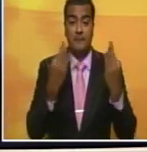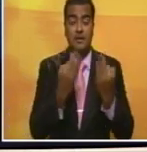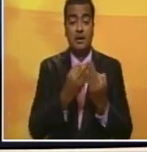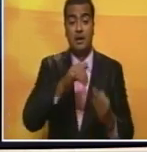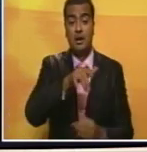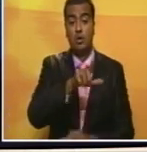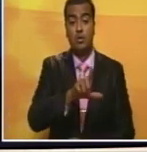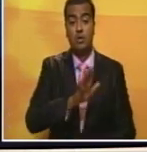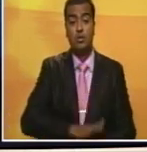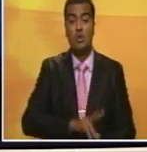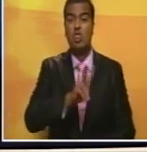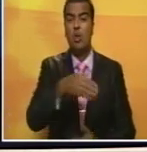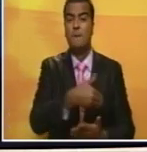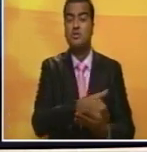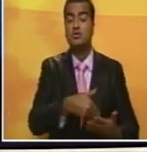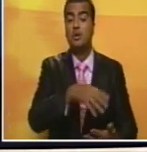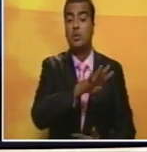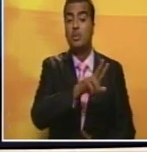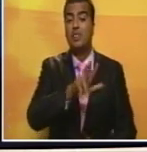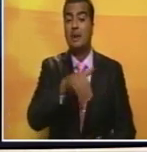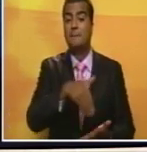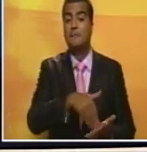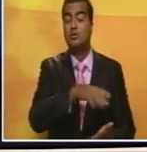julio se ubicó en